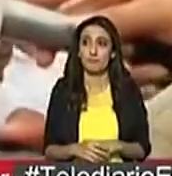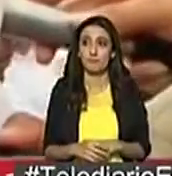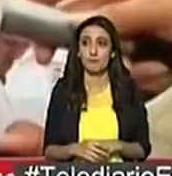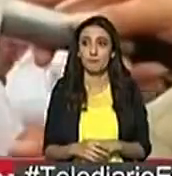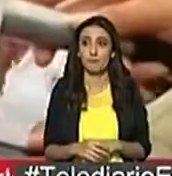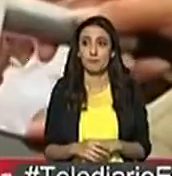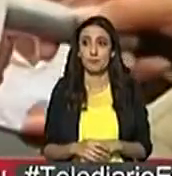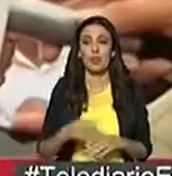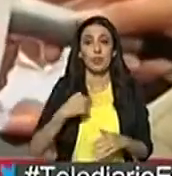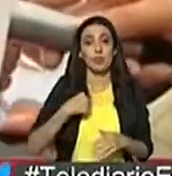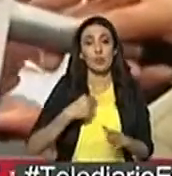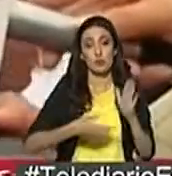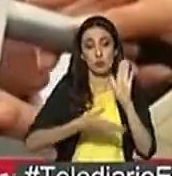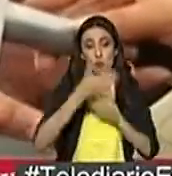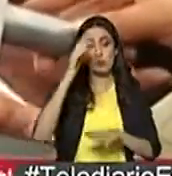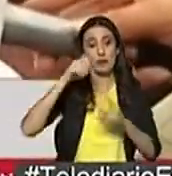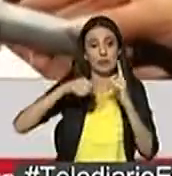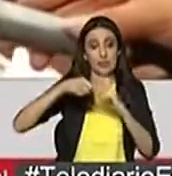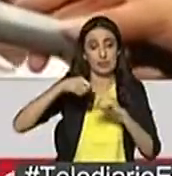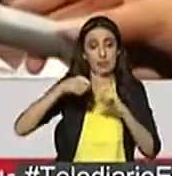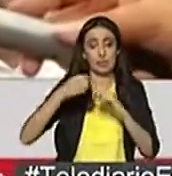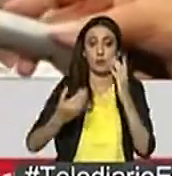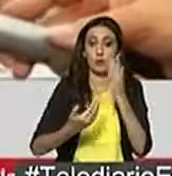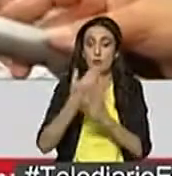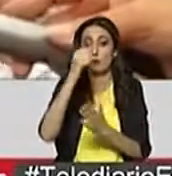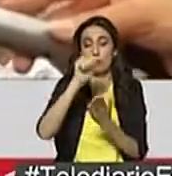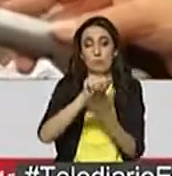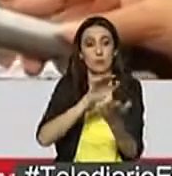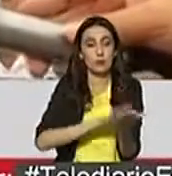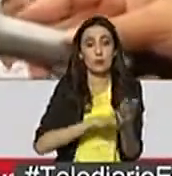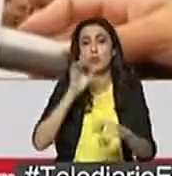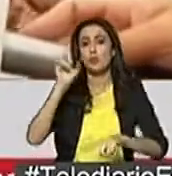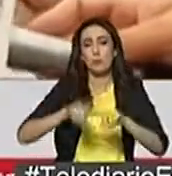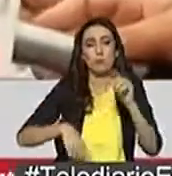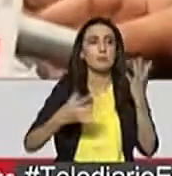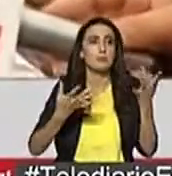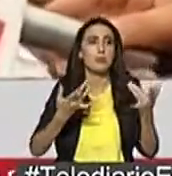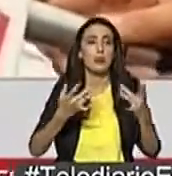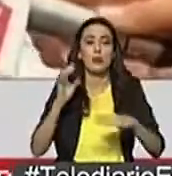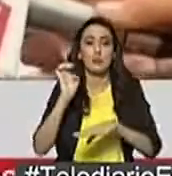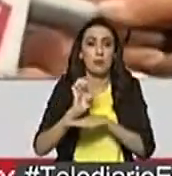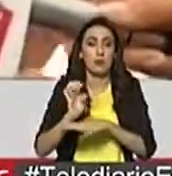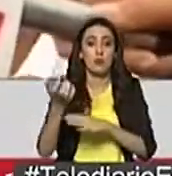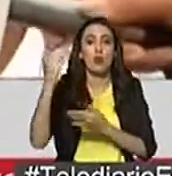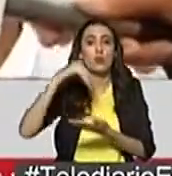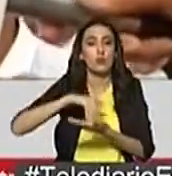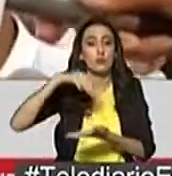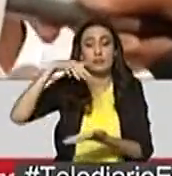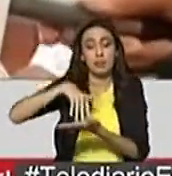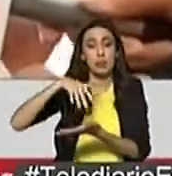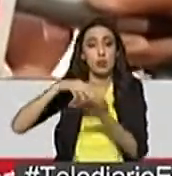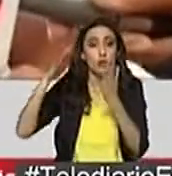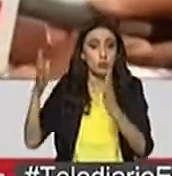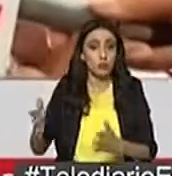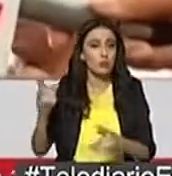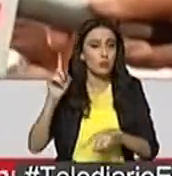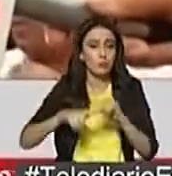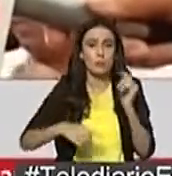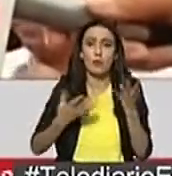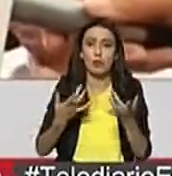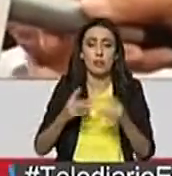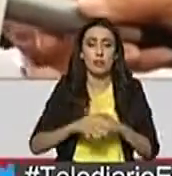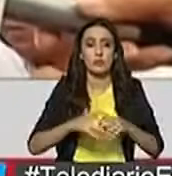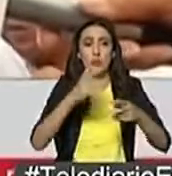Voy a Quito, vamos a revisar con el presidente el nuevo proyecto. El país no puede esperar, los estudiantes no pueden esperar, los agricultores no pueden esperar,